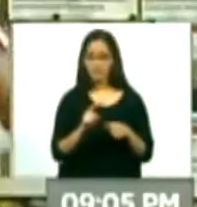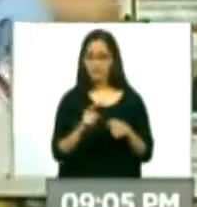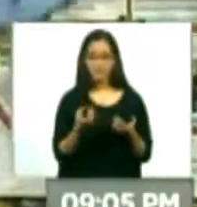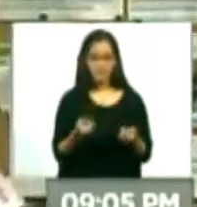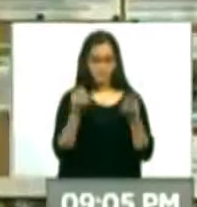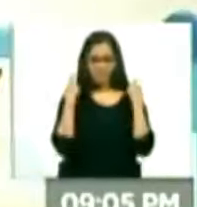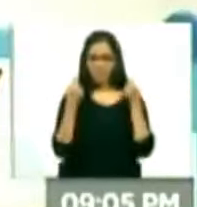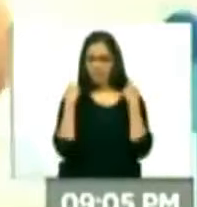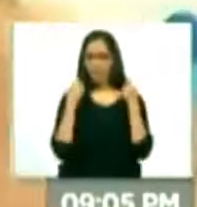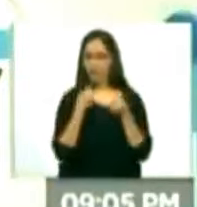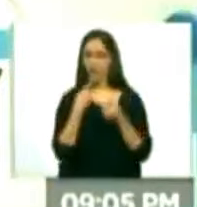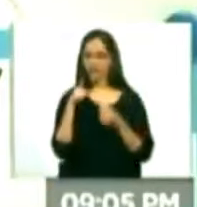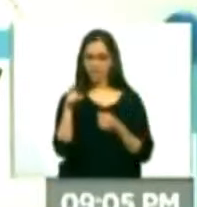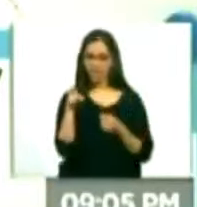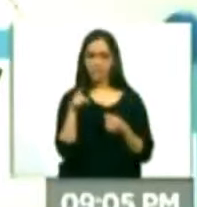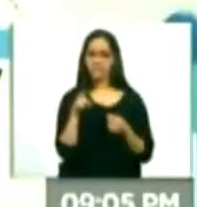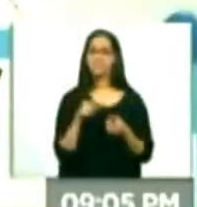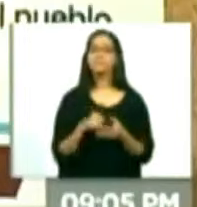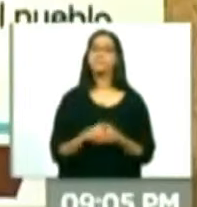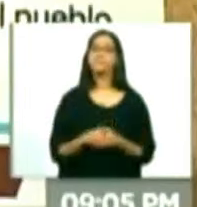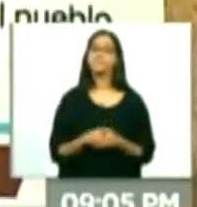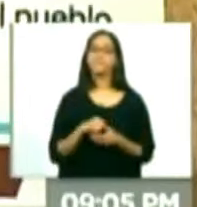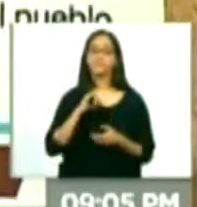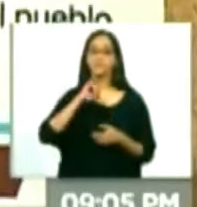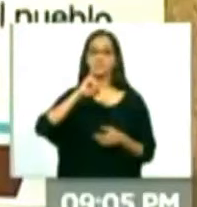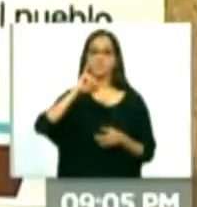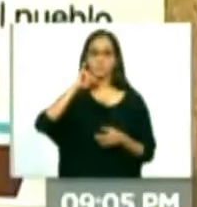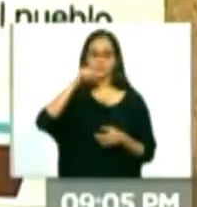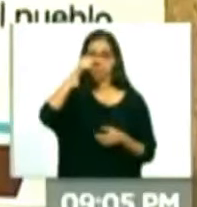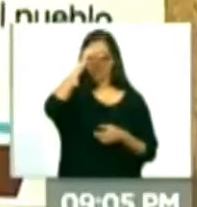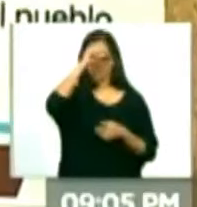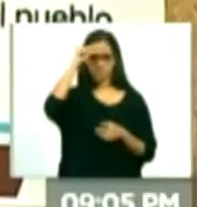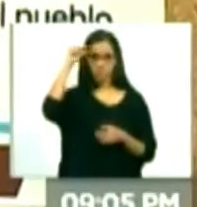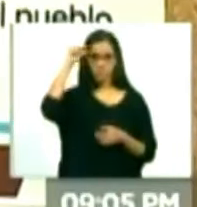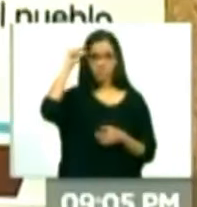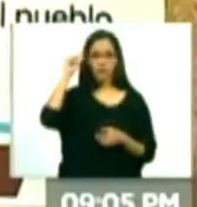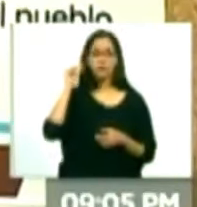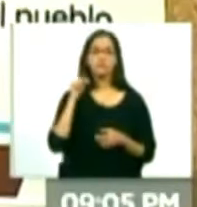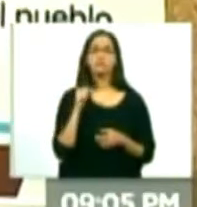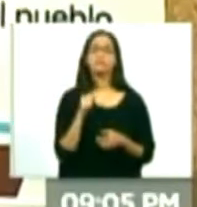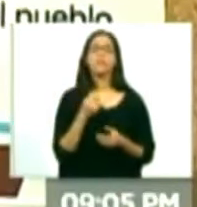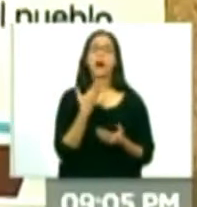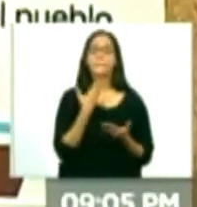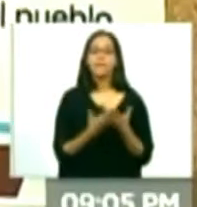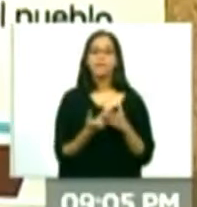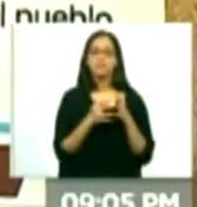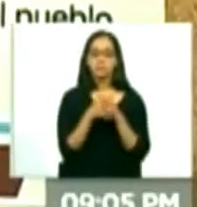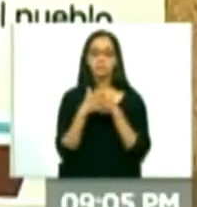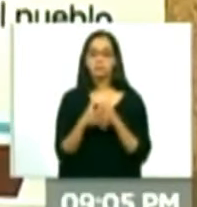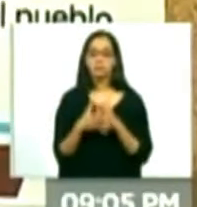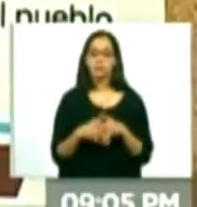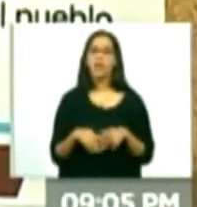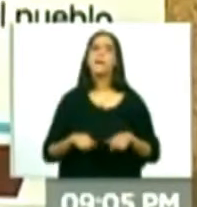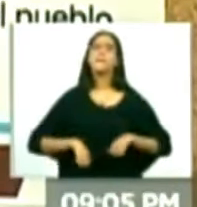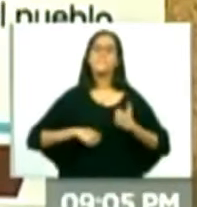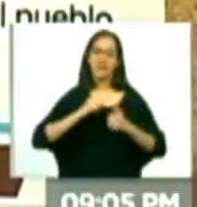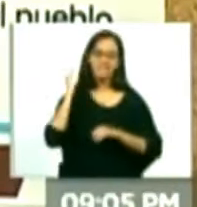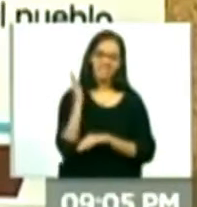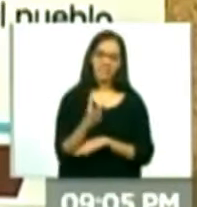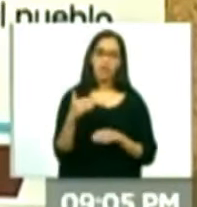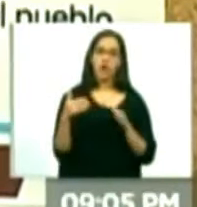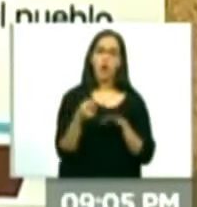Van. Julio Borges, vamos a pedir a Estados Unidos que amplíe las sanciones contra gobernadores, alcaldes